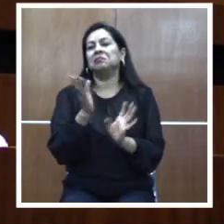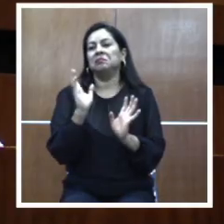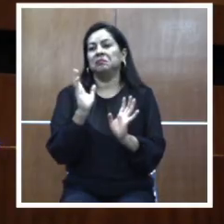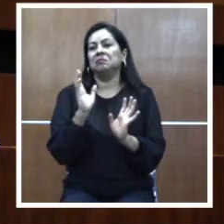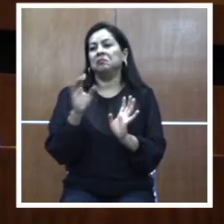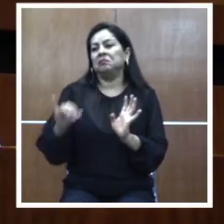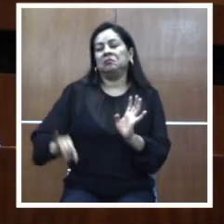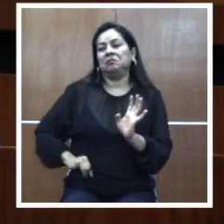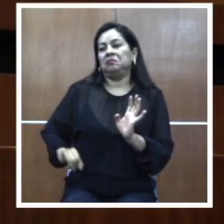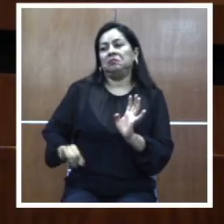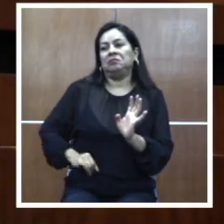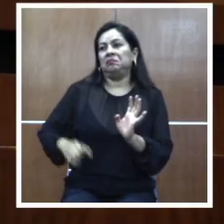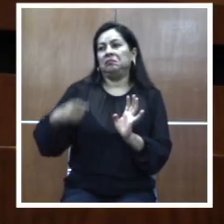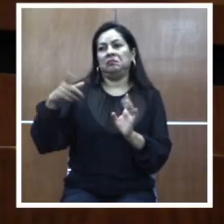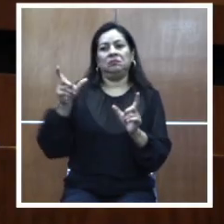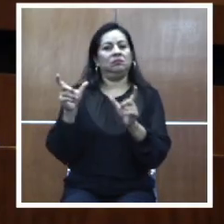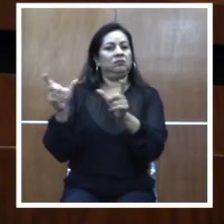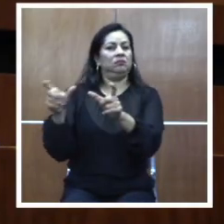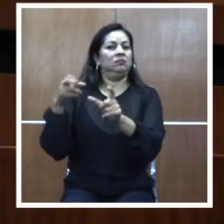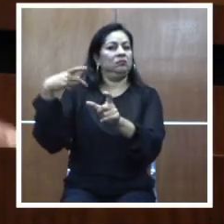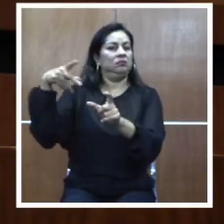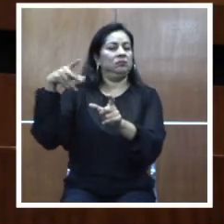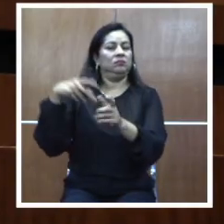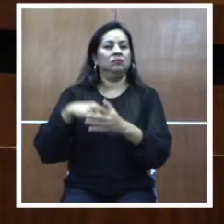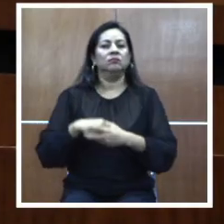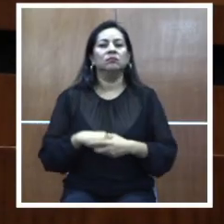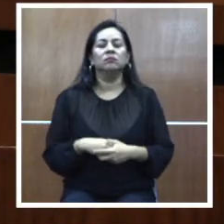sus intereses y a su seguridad.